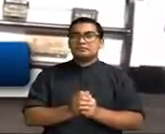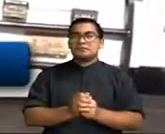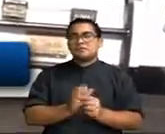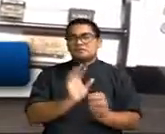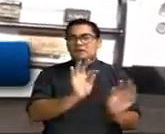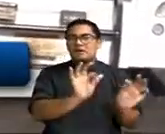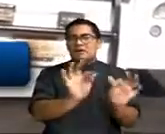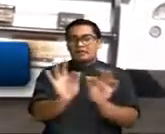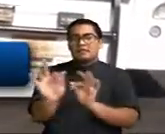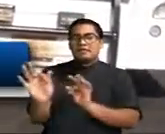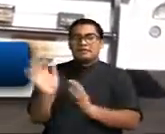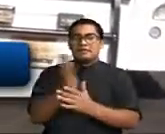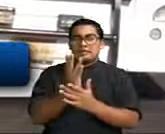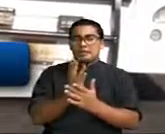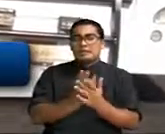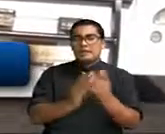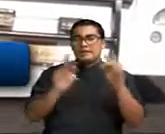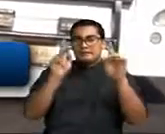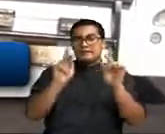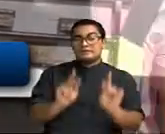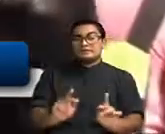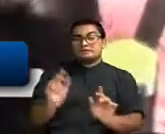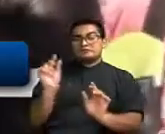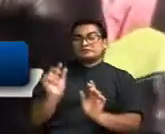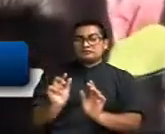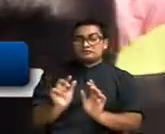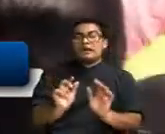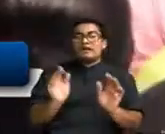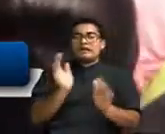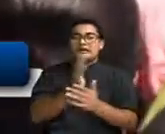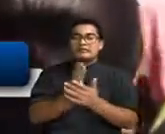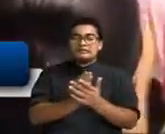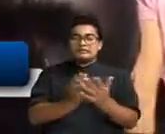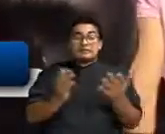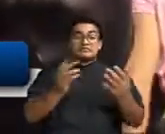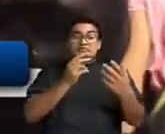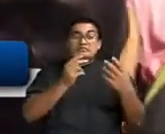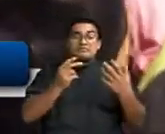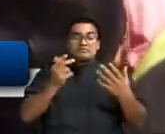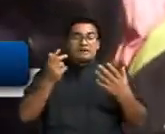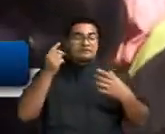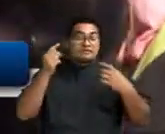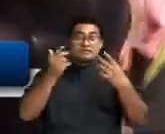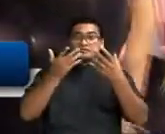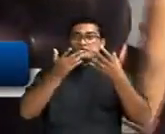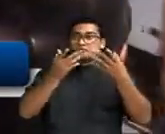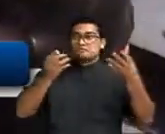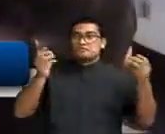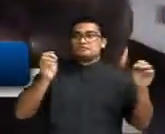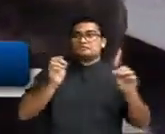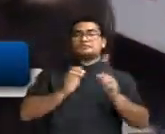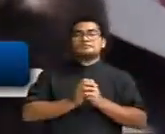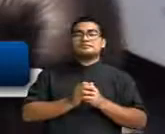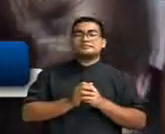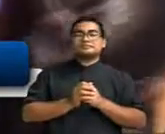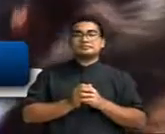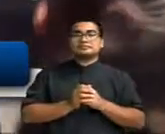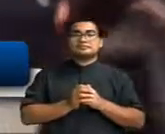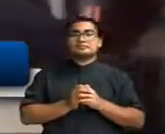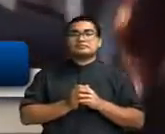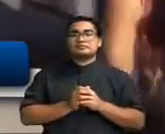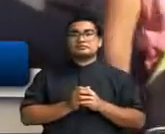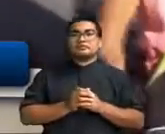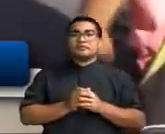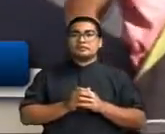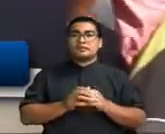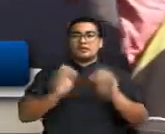cantidad los logra superarla, pero la mayoría. Y lo otro es que mencionaba la gravedad, es que pueden